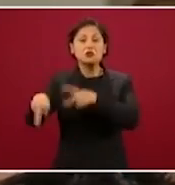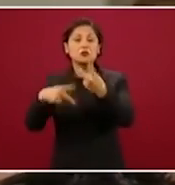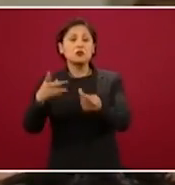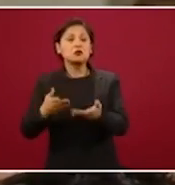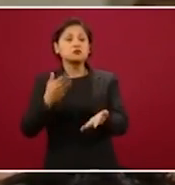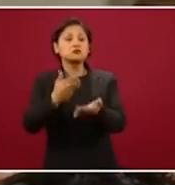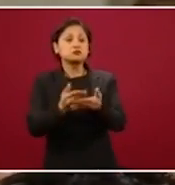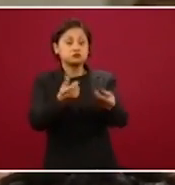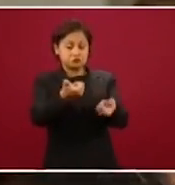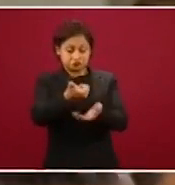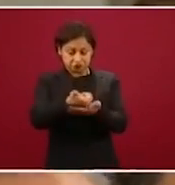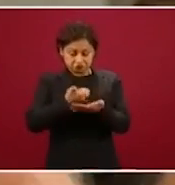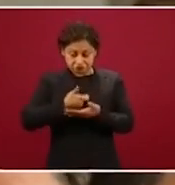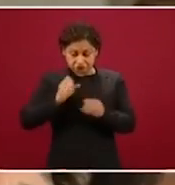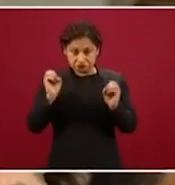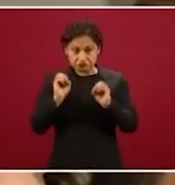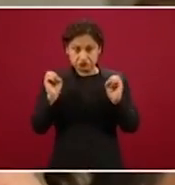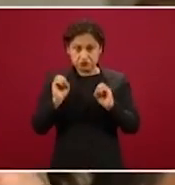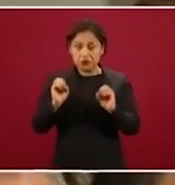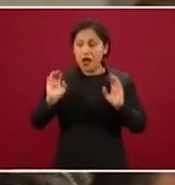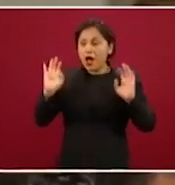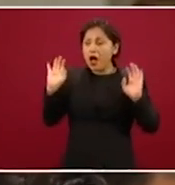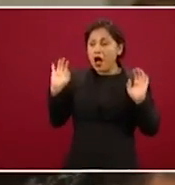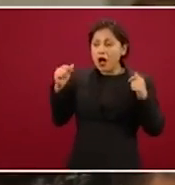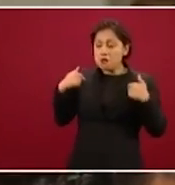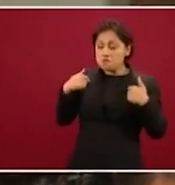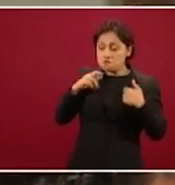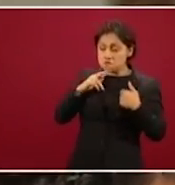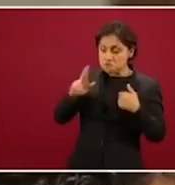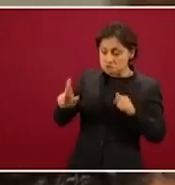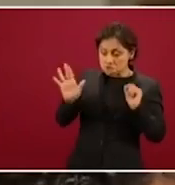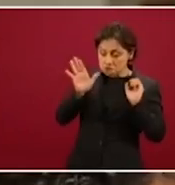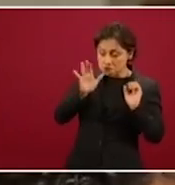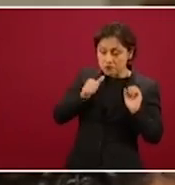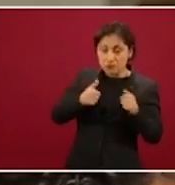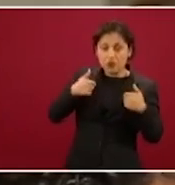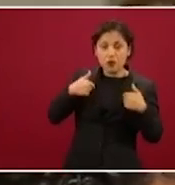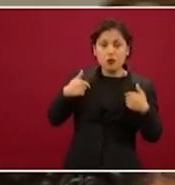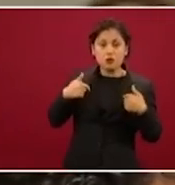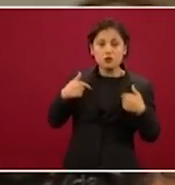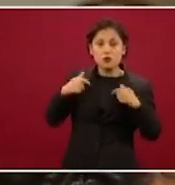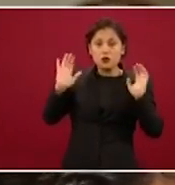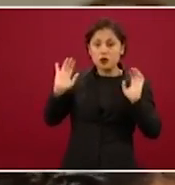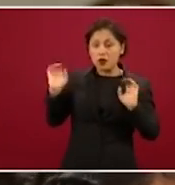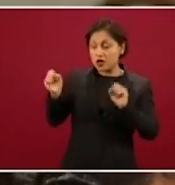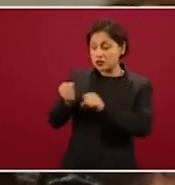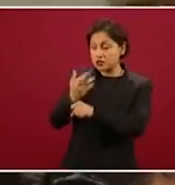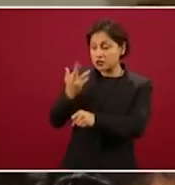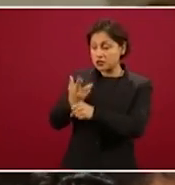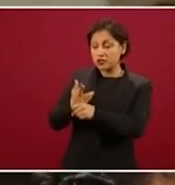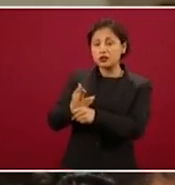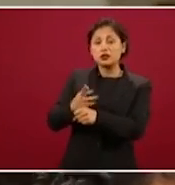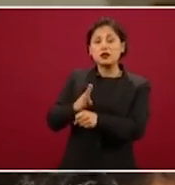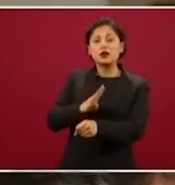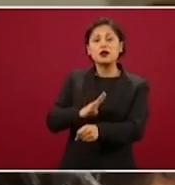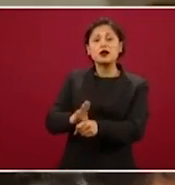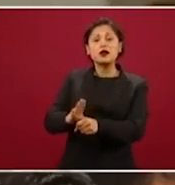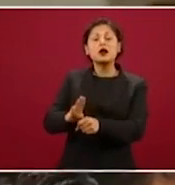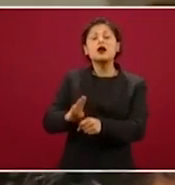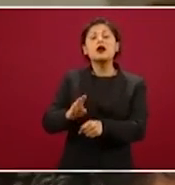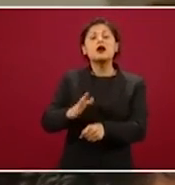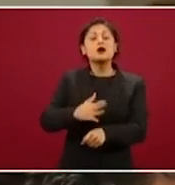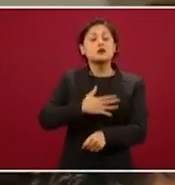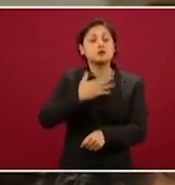no me llegó mi pago? No, dice, yo no tengo información, la información viene de aquí de la Secretaría del Bienestar de la Ciudad de